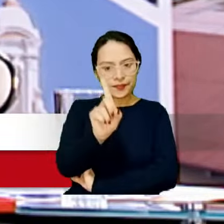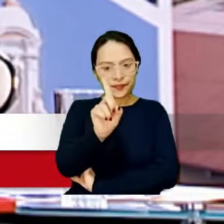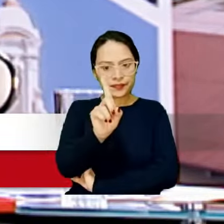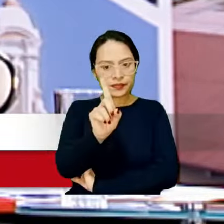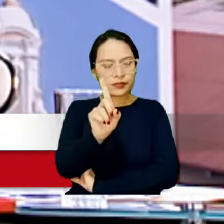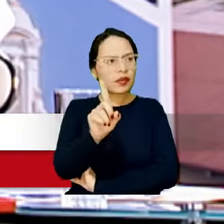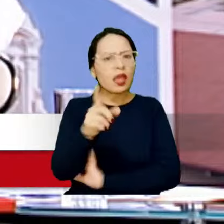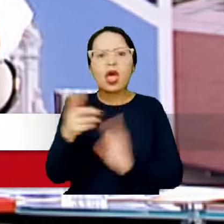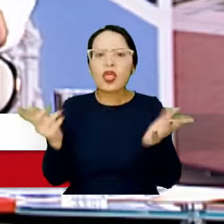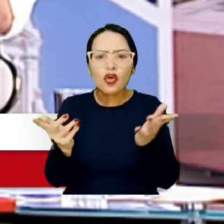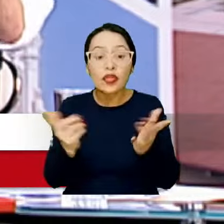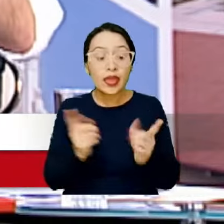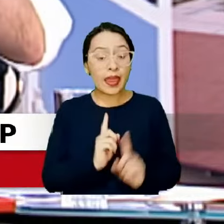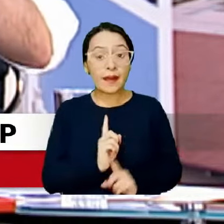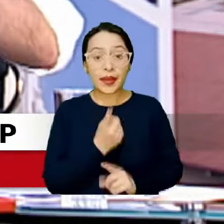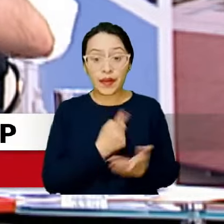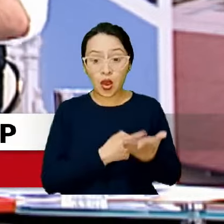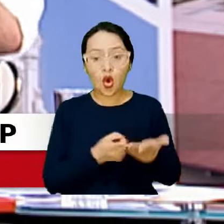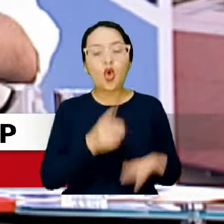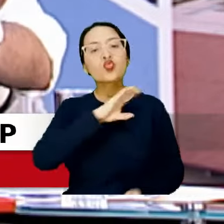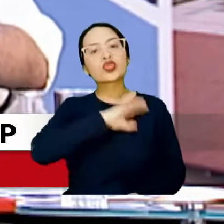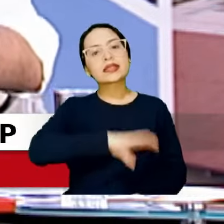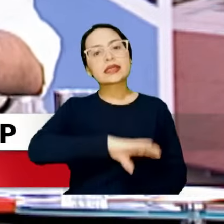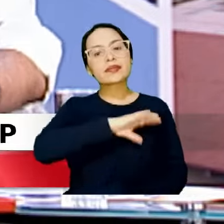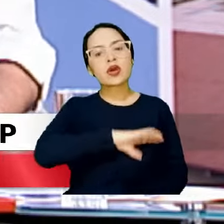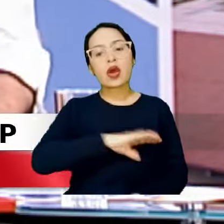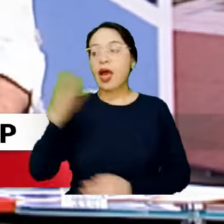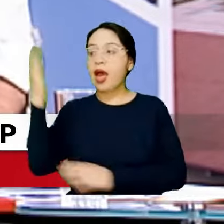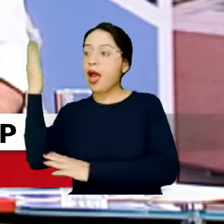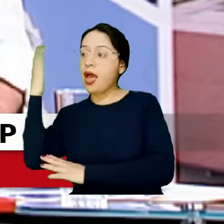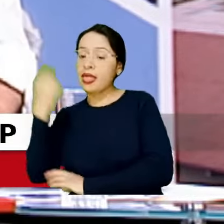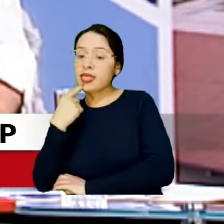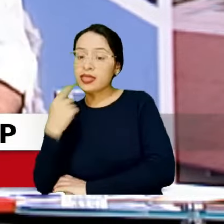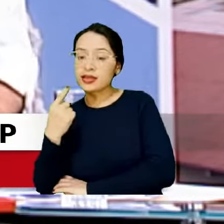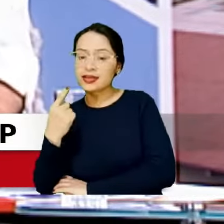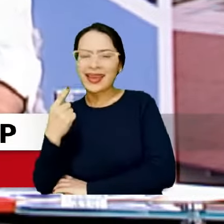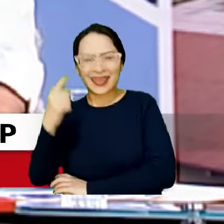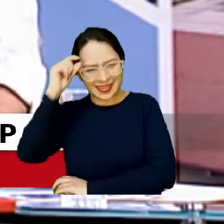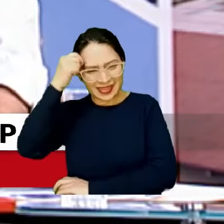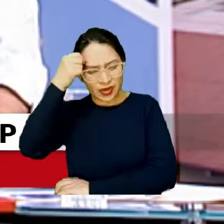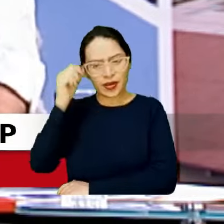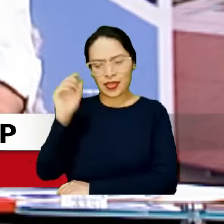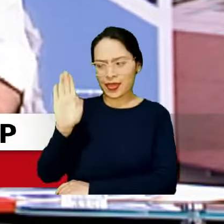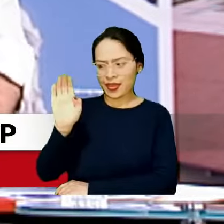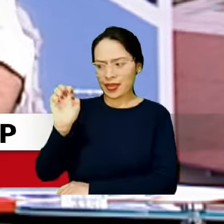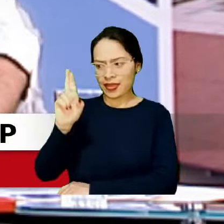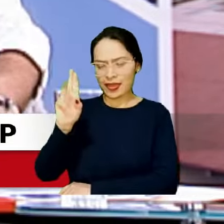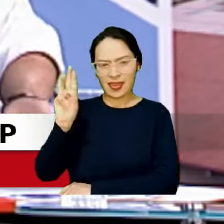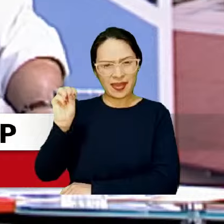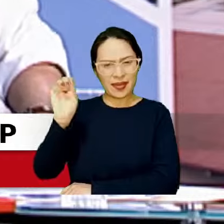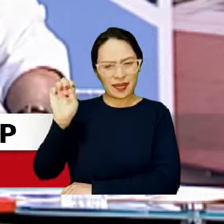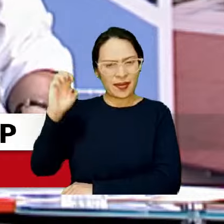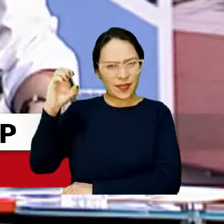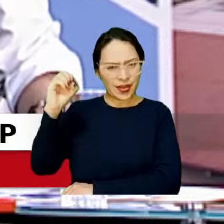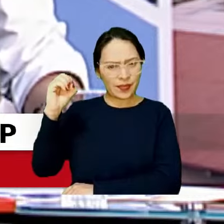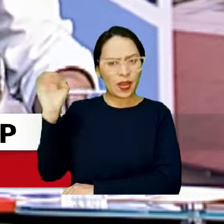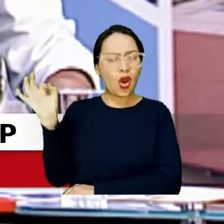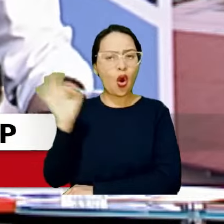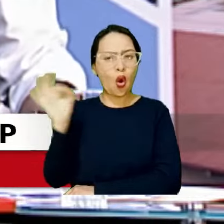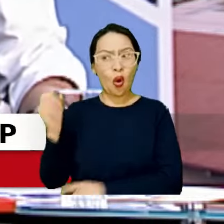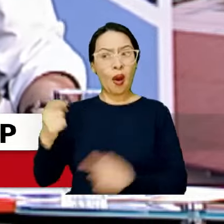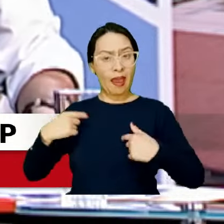municipio de Cuenca. Y el alcalde dijo el otro día, no da una rueda de prensa como lo hizo con Teresa Bermeo o como la que salió el día de ayer a hablar de peras